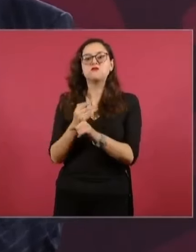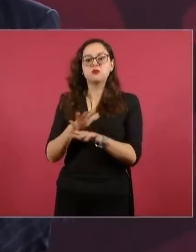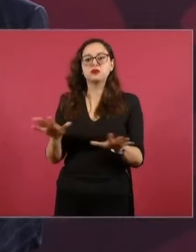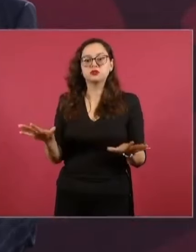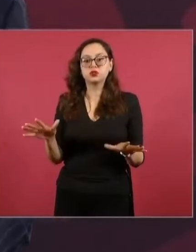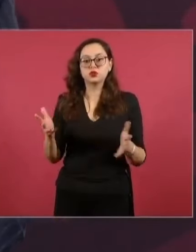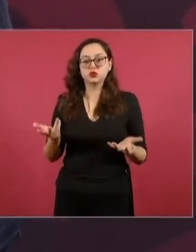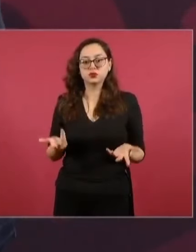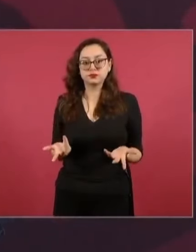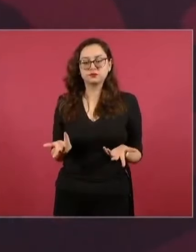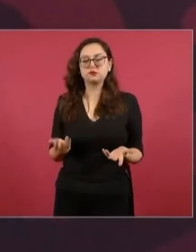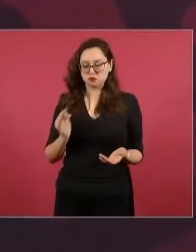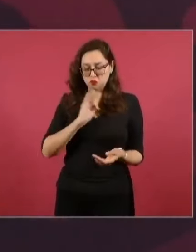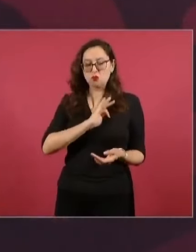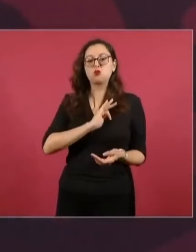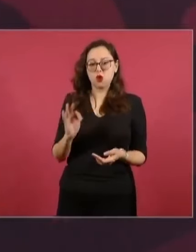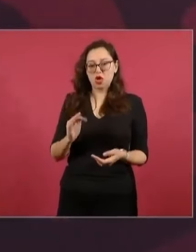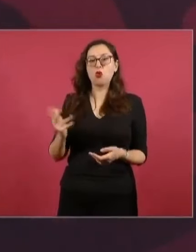nos